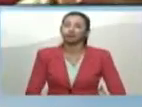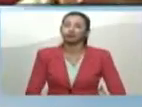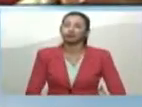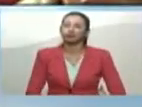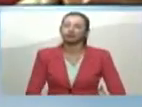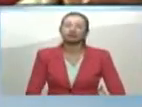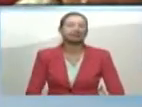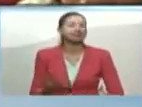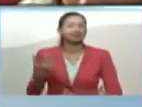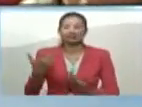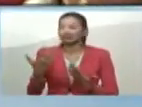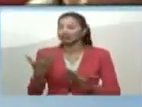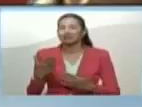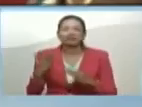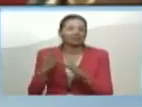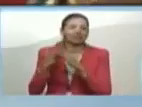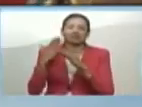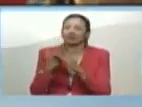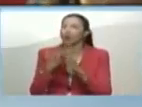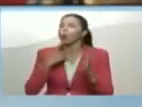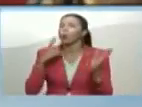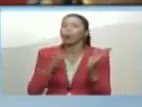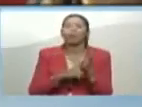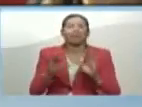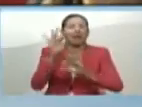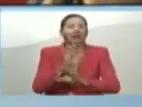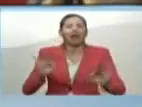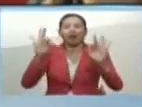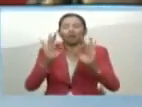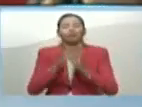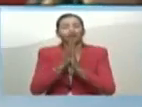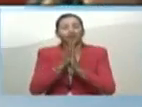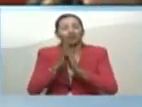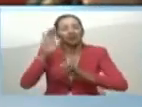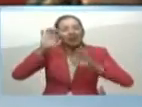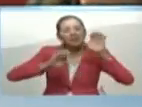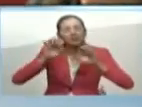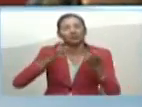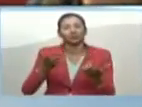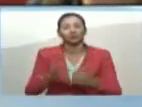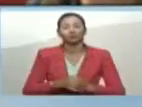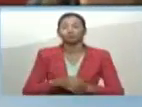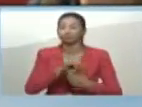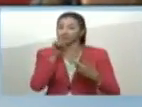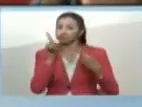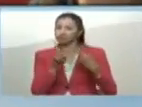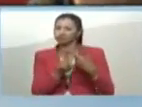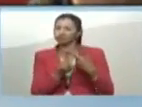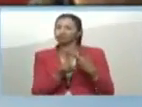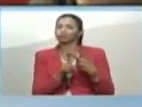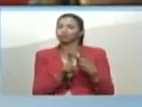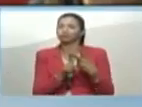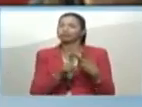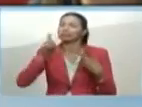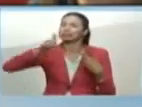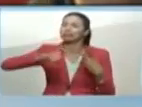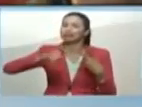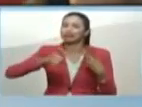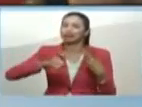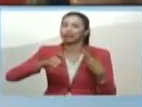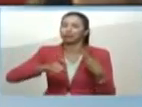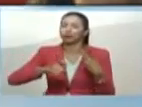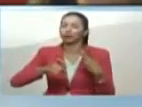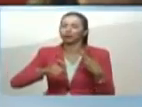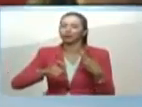muchas trabas para su cumplimiento y es necesario la revisión. Lo otro es que necesitamos tener